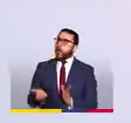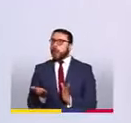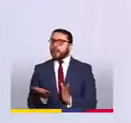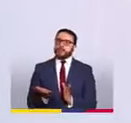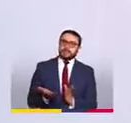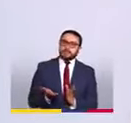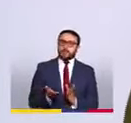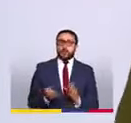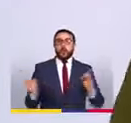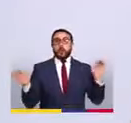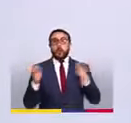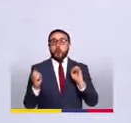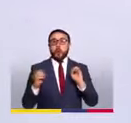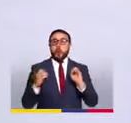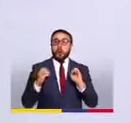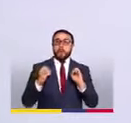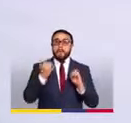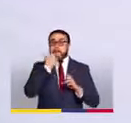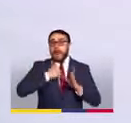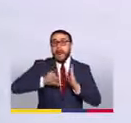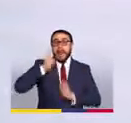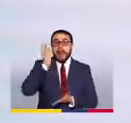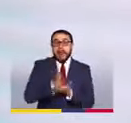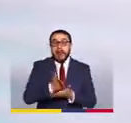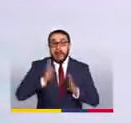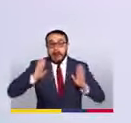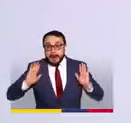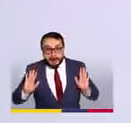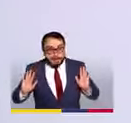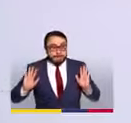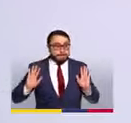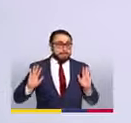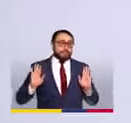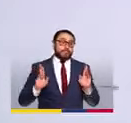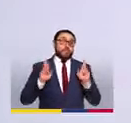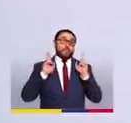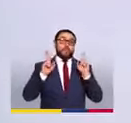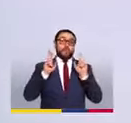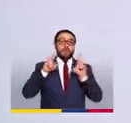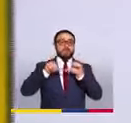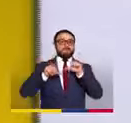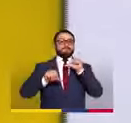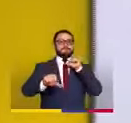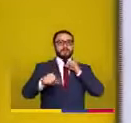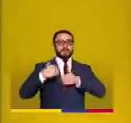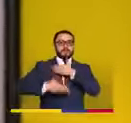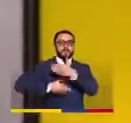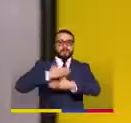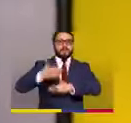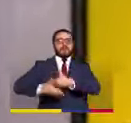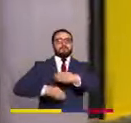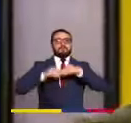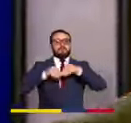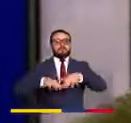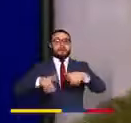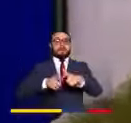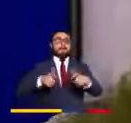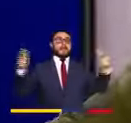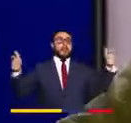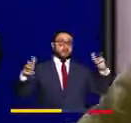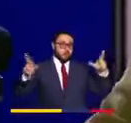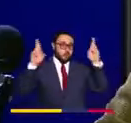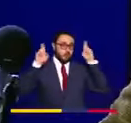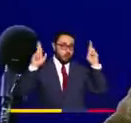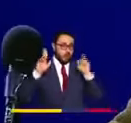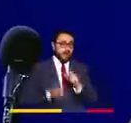en qué momento se detiene el mejoramiento. Ojalá no, cada vez sea mayor y